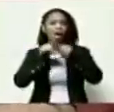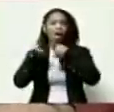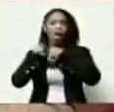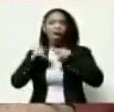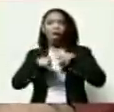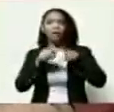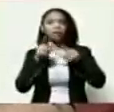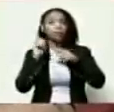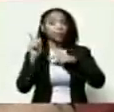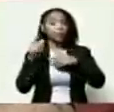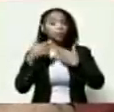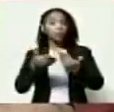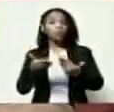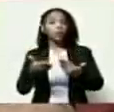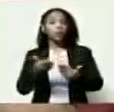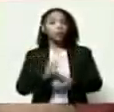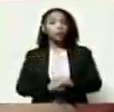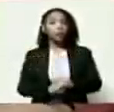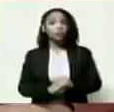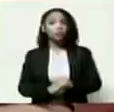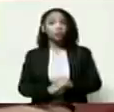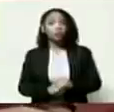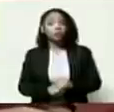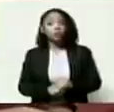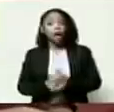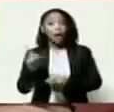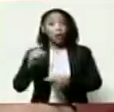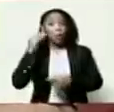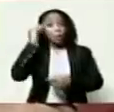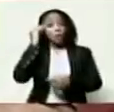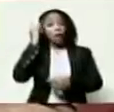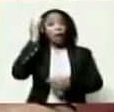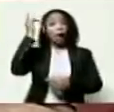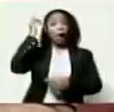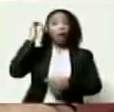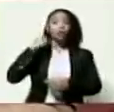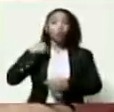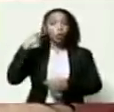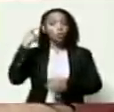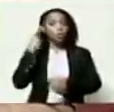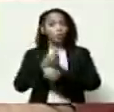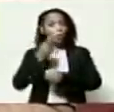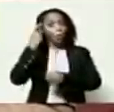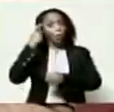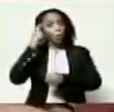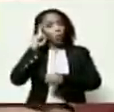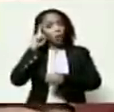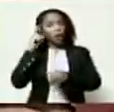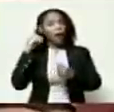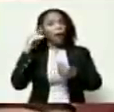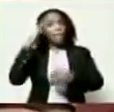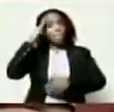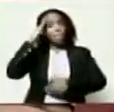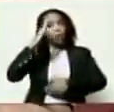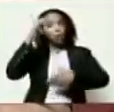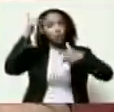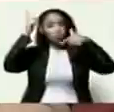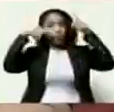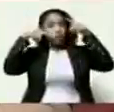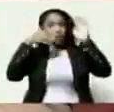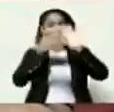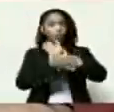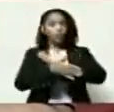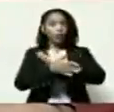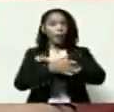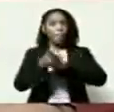que, bueno, que se la saben todas, pues. Yo debo recordar con el comandante Chávez, en